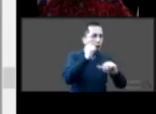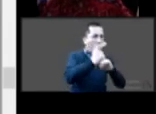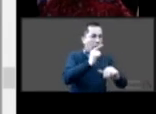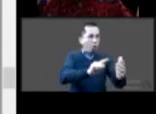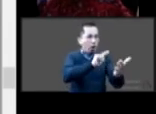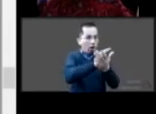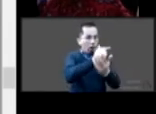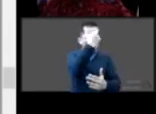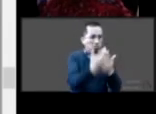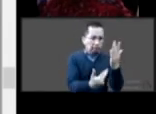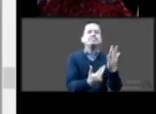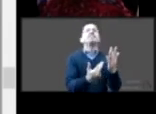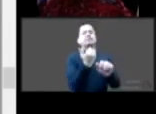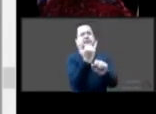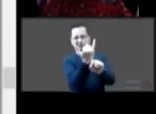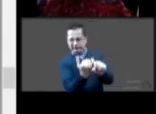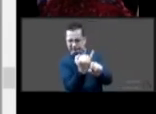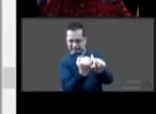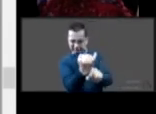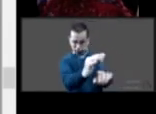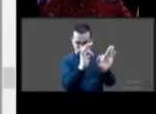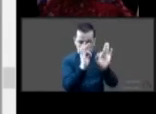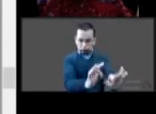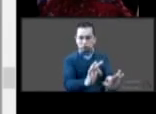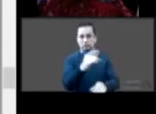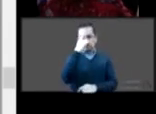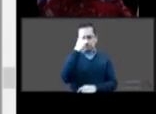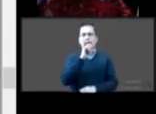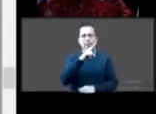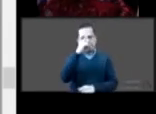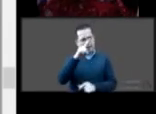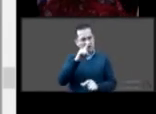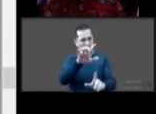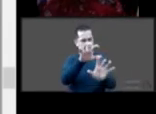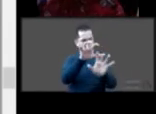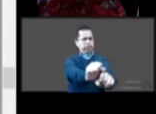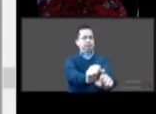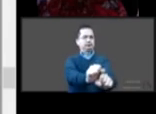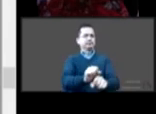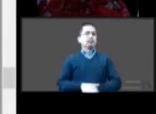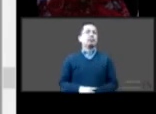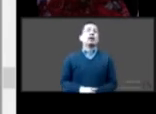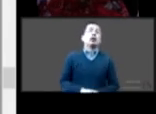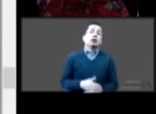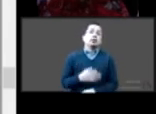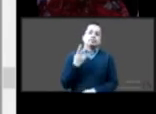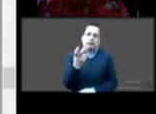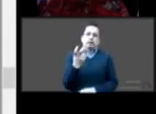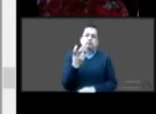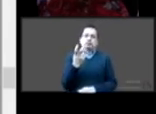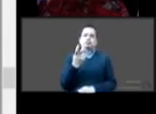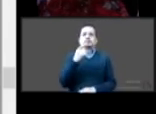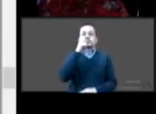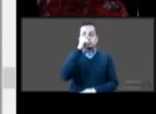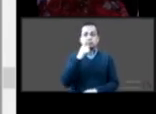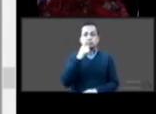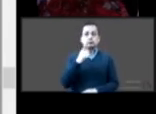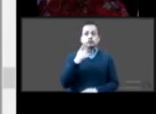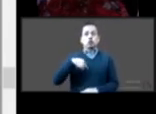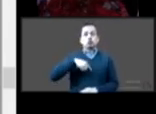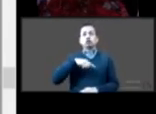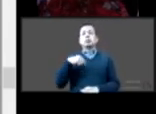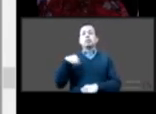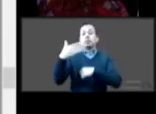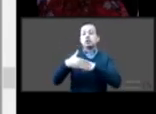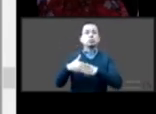la persecución, en la persecución. Para eso, pues tenemos programada una instalación